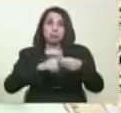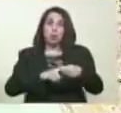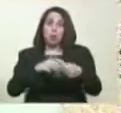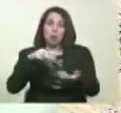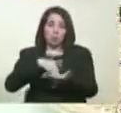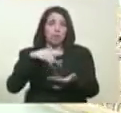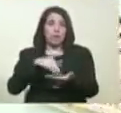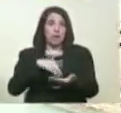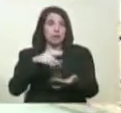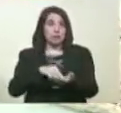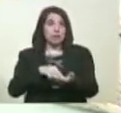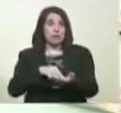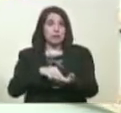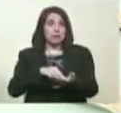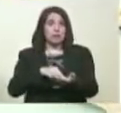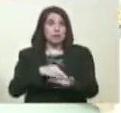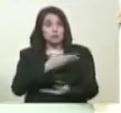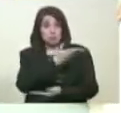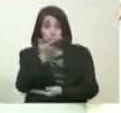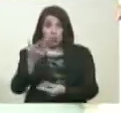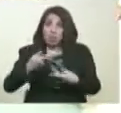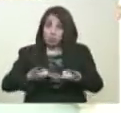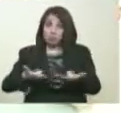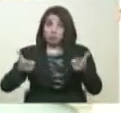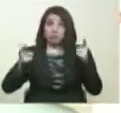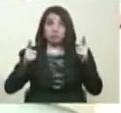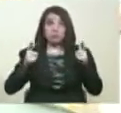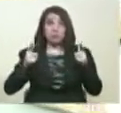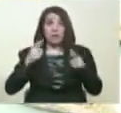Miranda, si ustedes nos lo permiten.